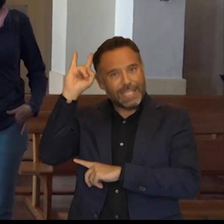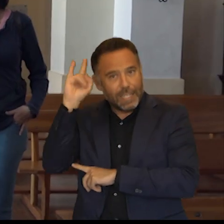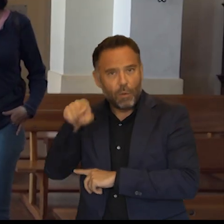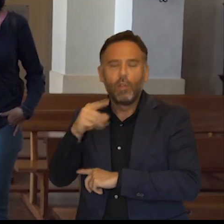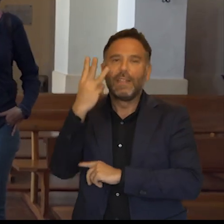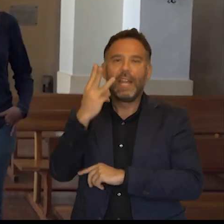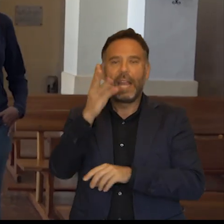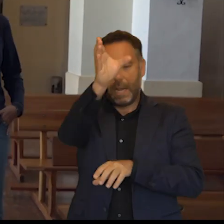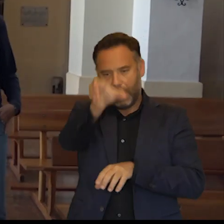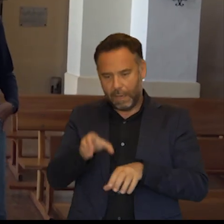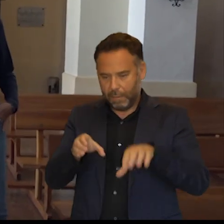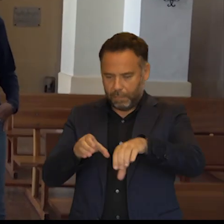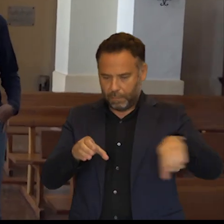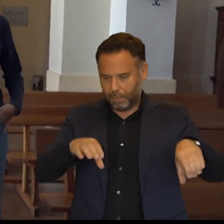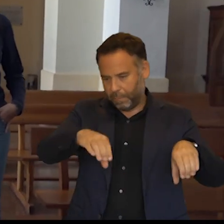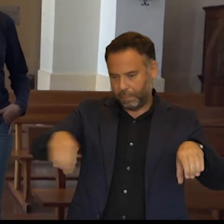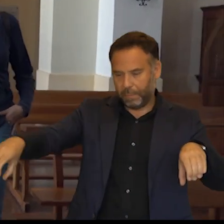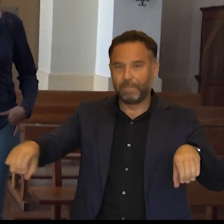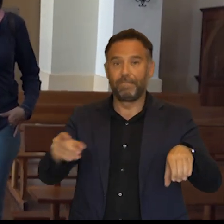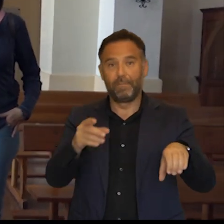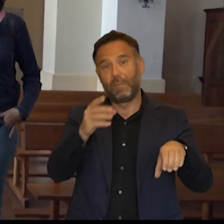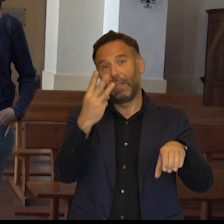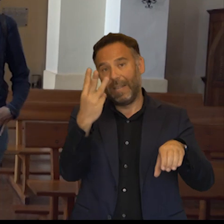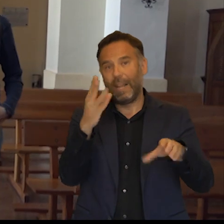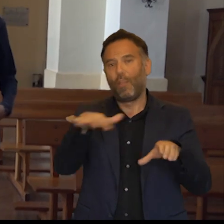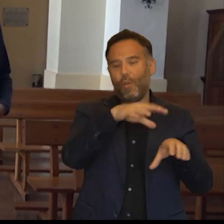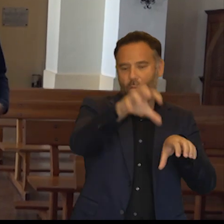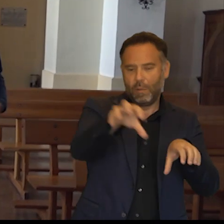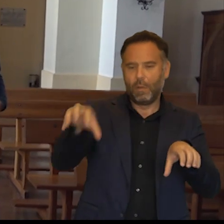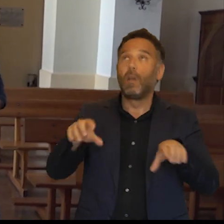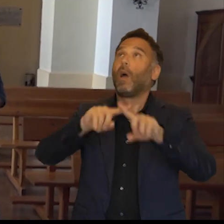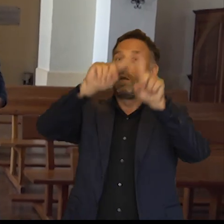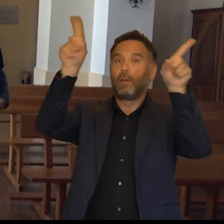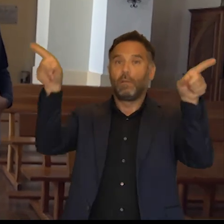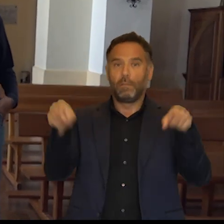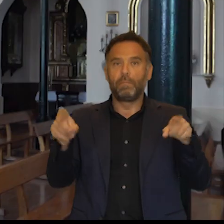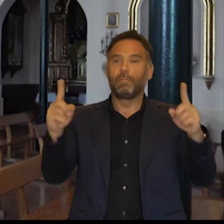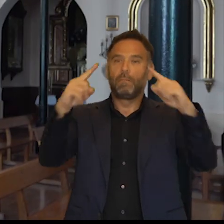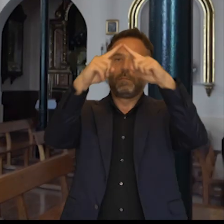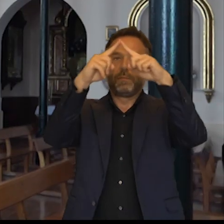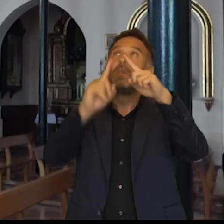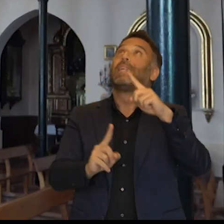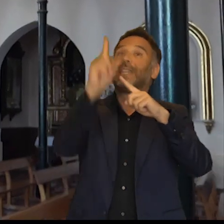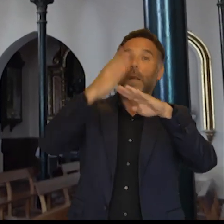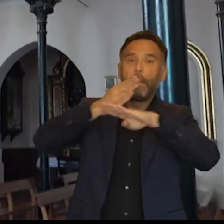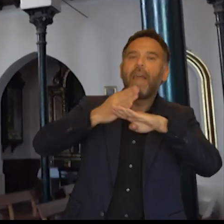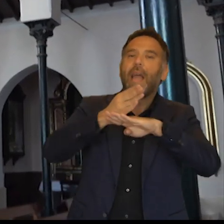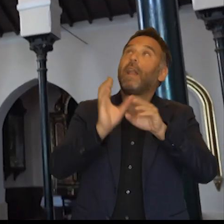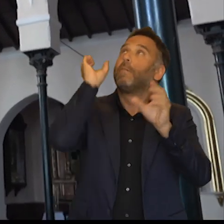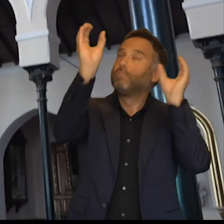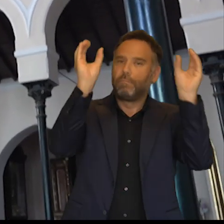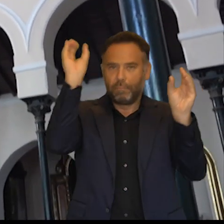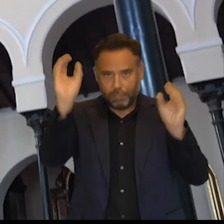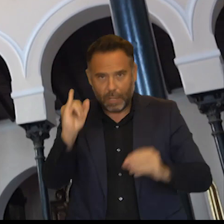Esta es la central, están separadas por las arcadas de arco de medio punto. Su techo es de madera, tenemos